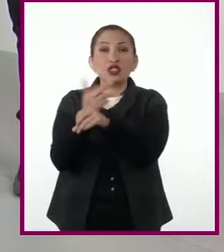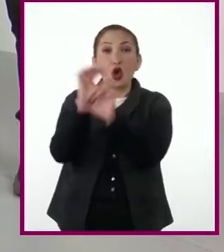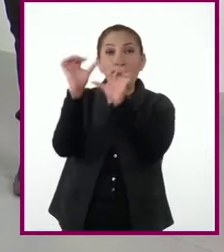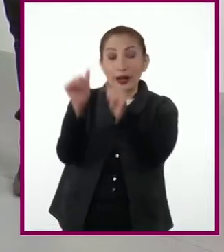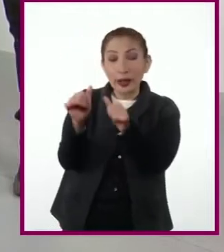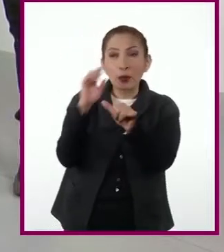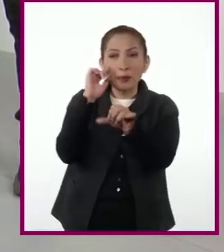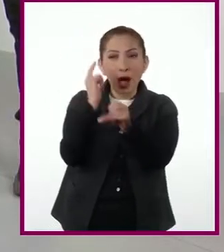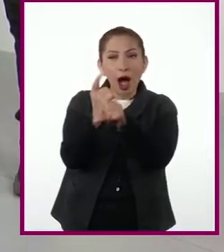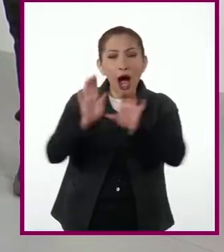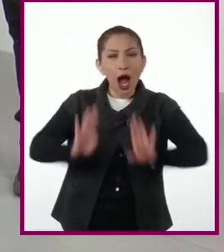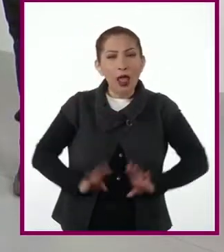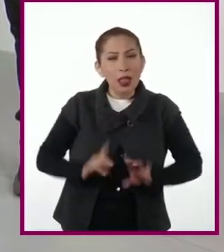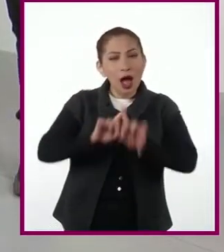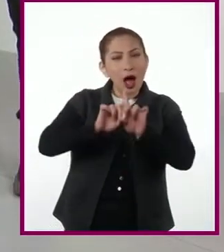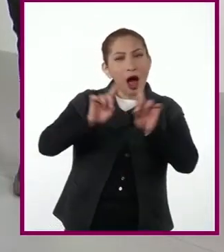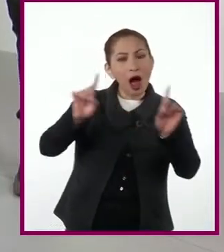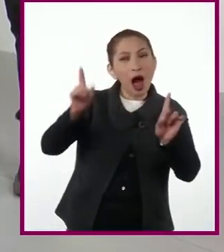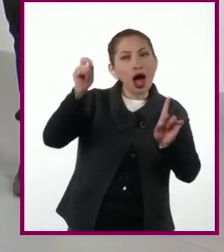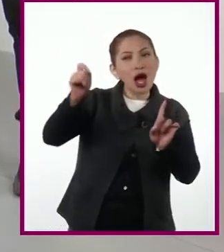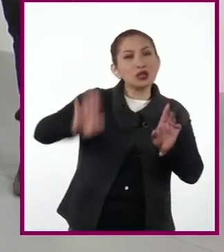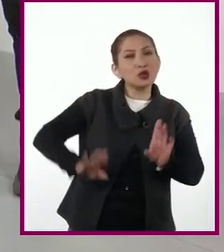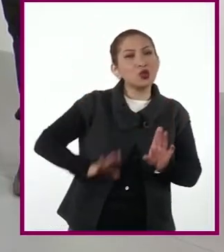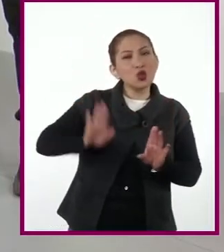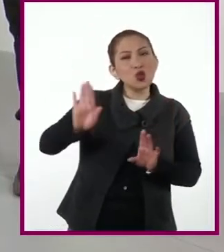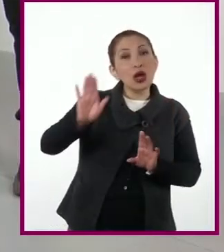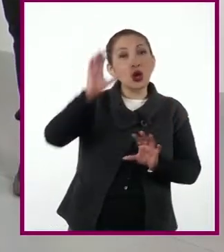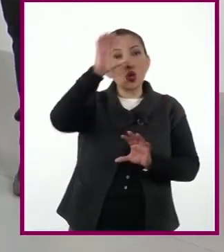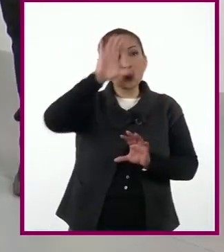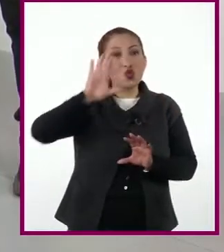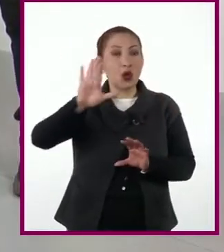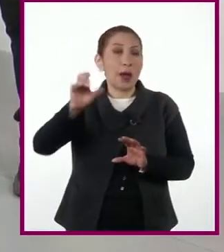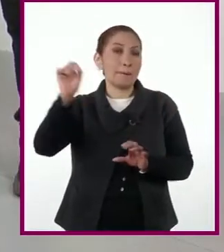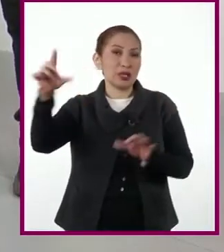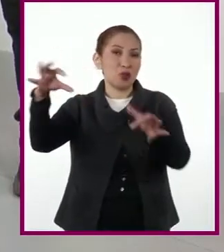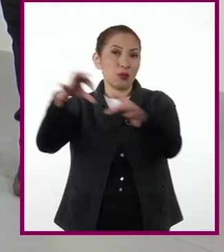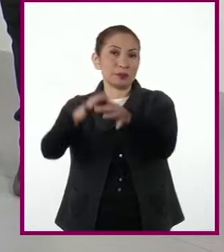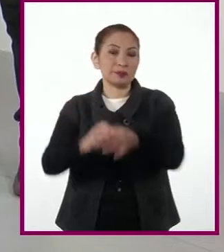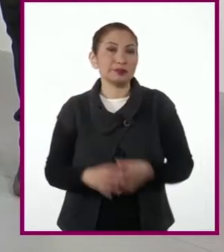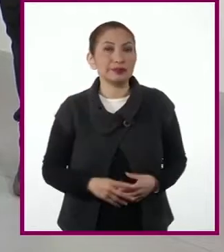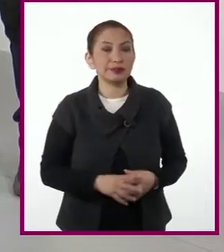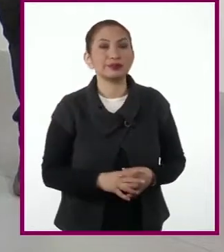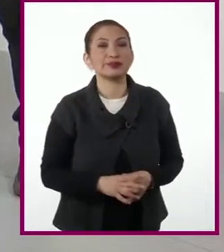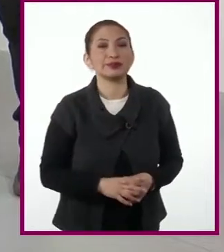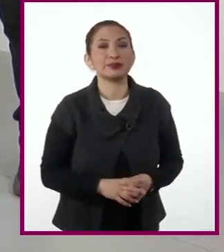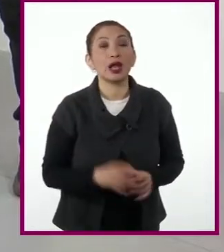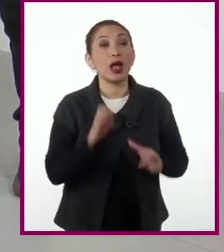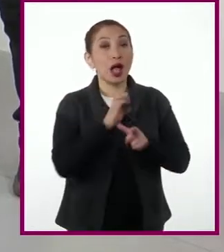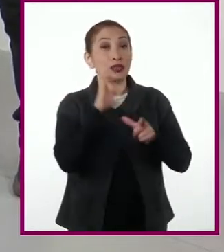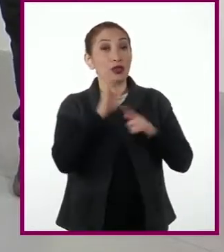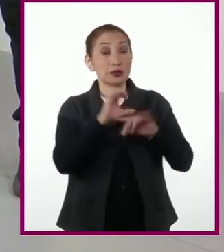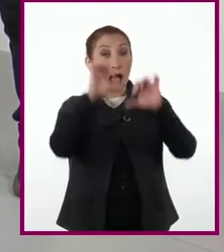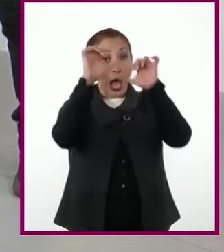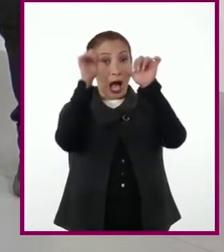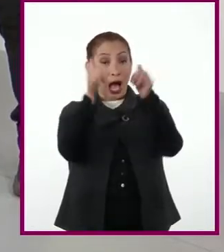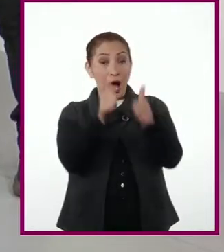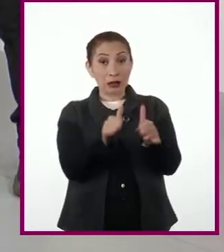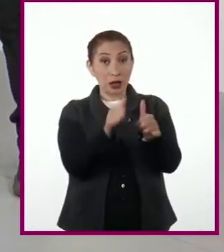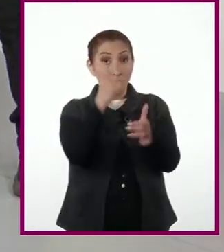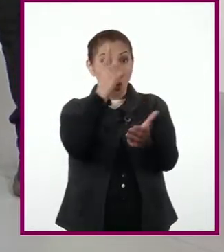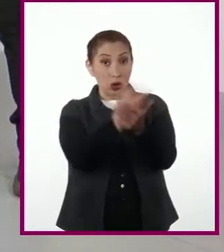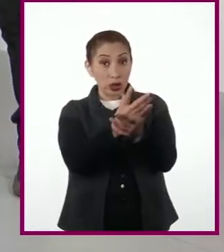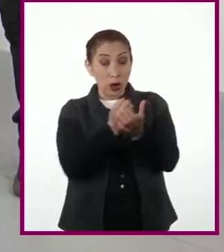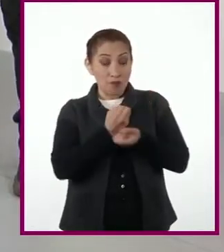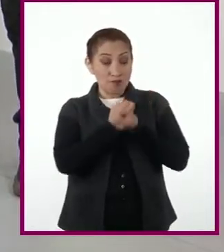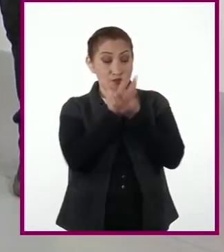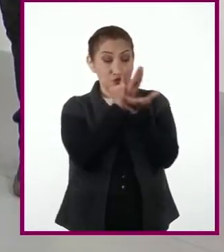detectar ciertas características que definen el estilo y la cultura a la que pertenecen. Entonces el arte no solo